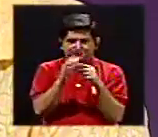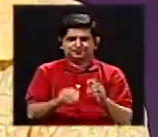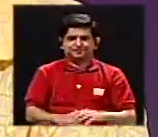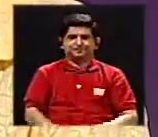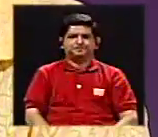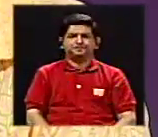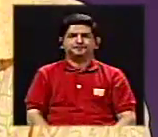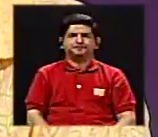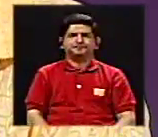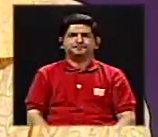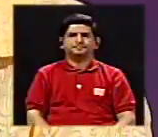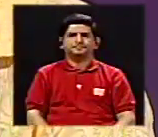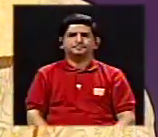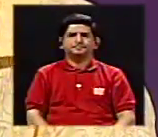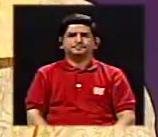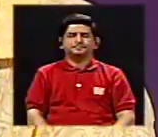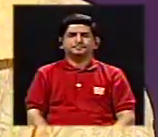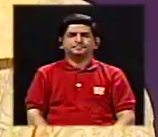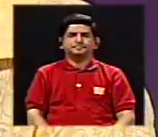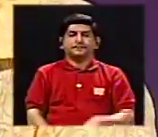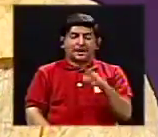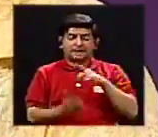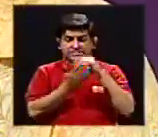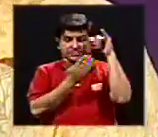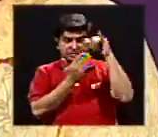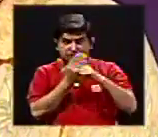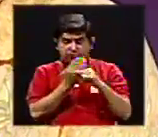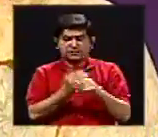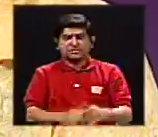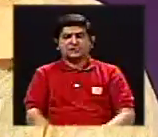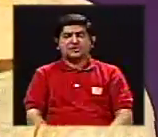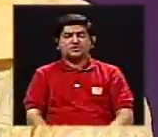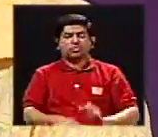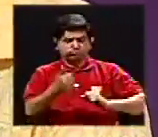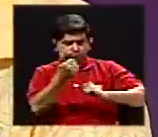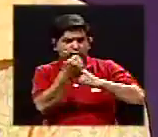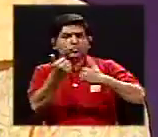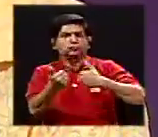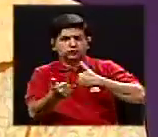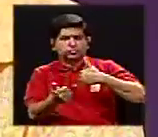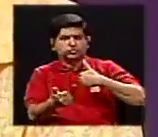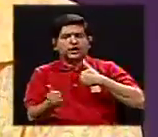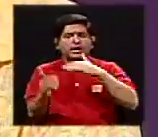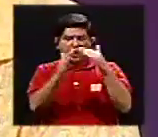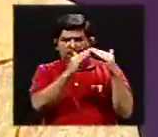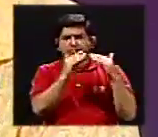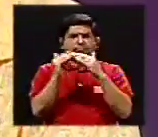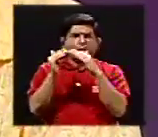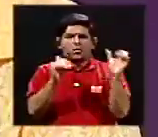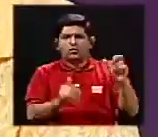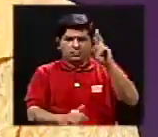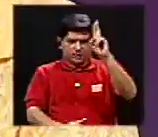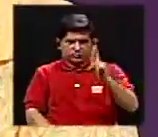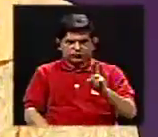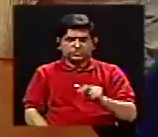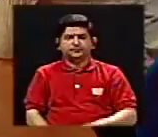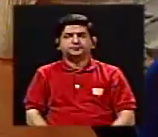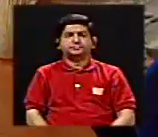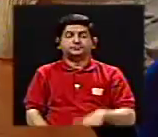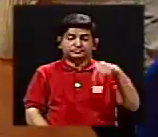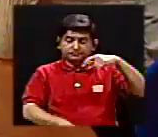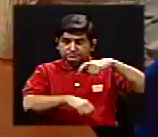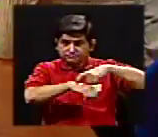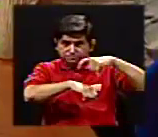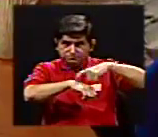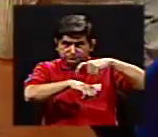Y entonces, pues es un proyecto que viene respaldado por la población costarricense y que se encuentra en